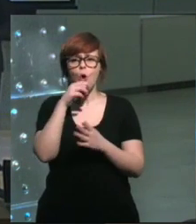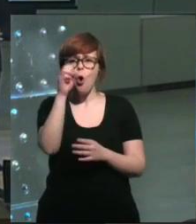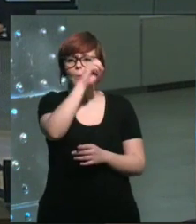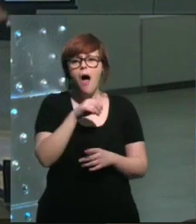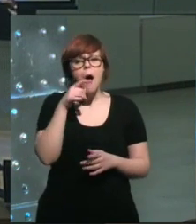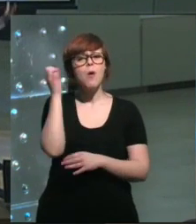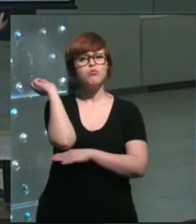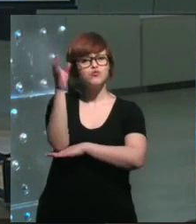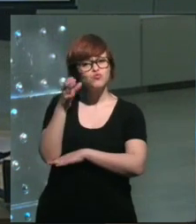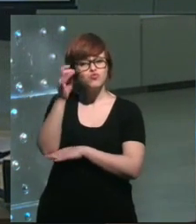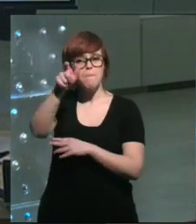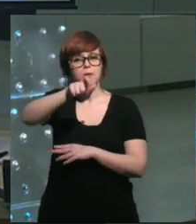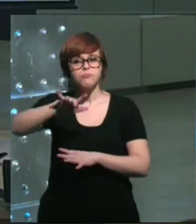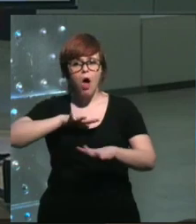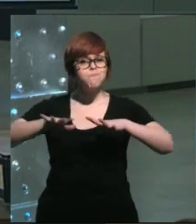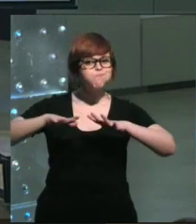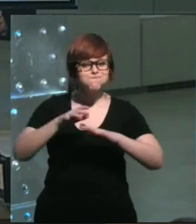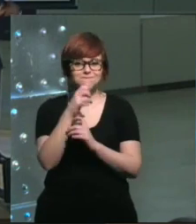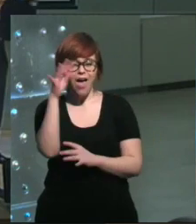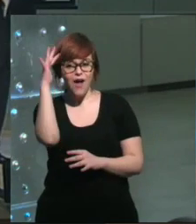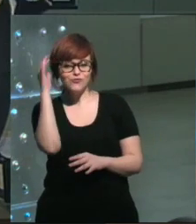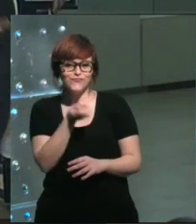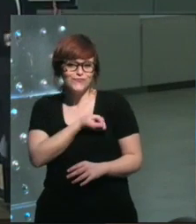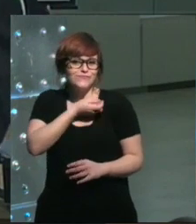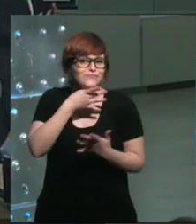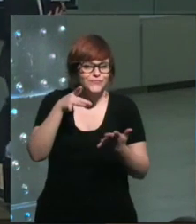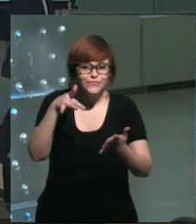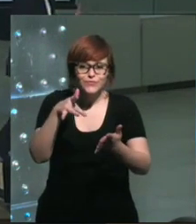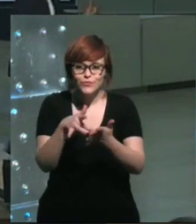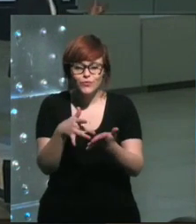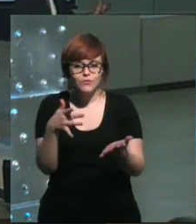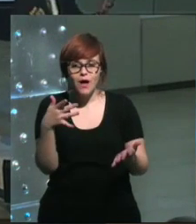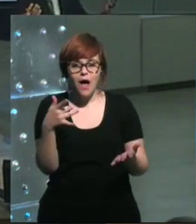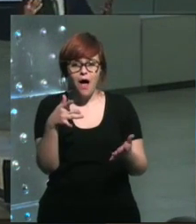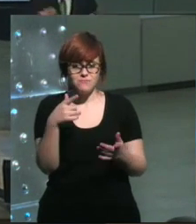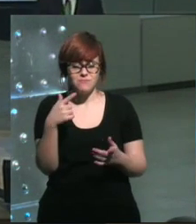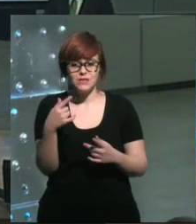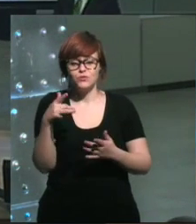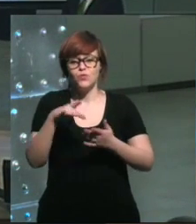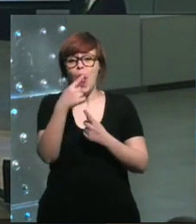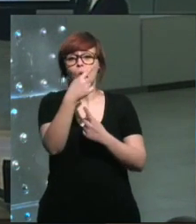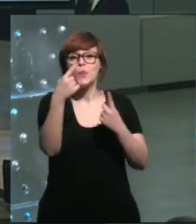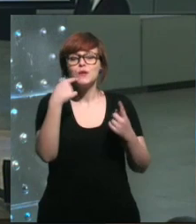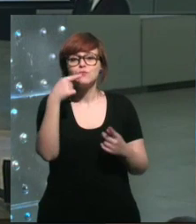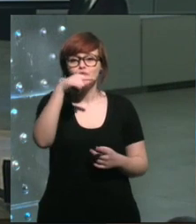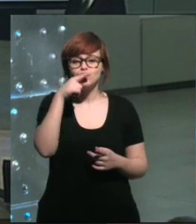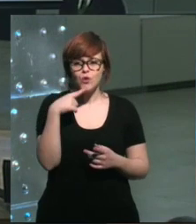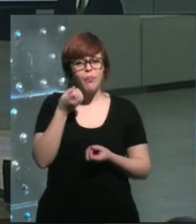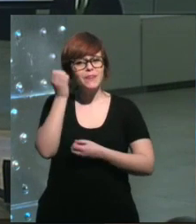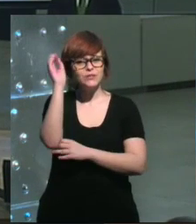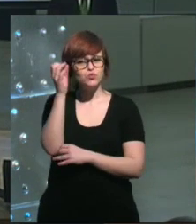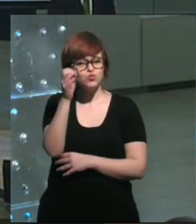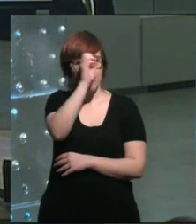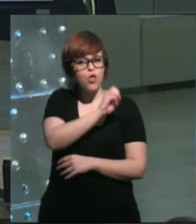discurso, la gente se moviliza, se ilusiona, empieza todo el mundo a... Aquellos que algún día, no sé si habéis visto los discursos de Obama, pero todo en